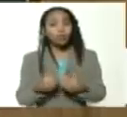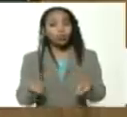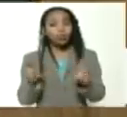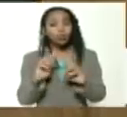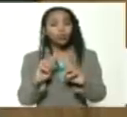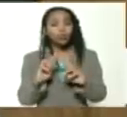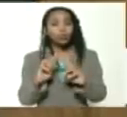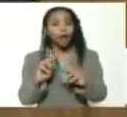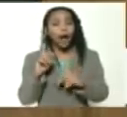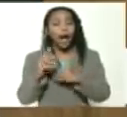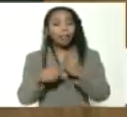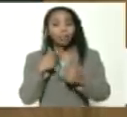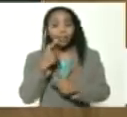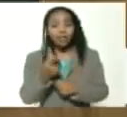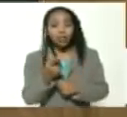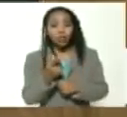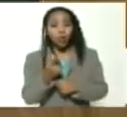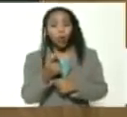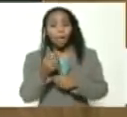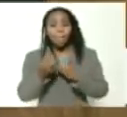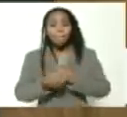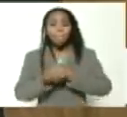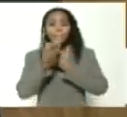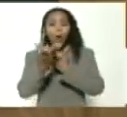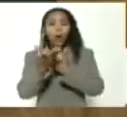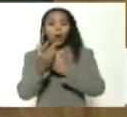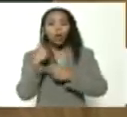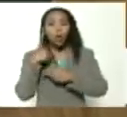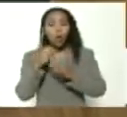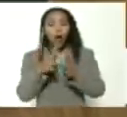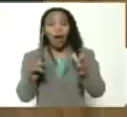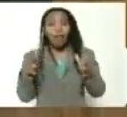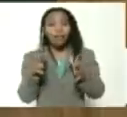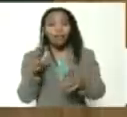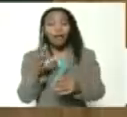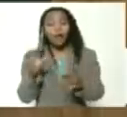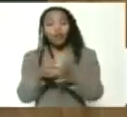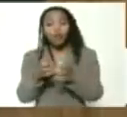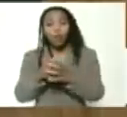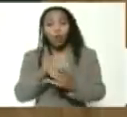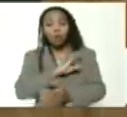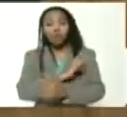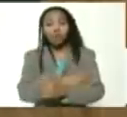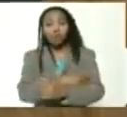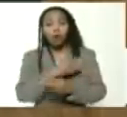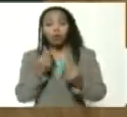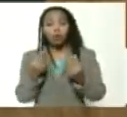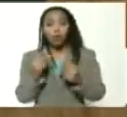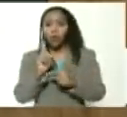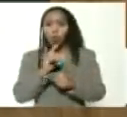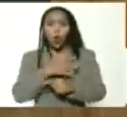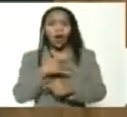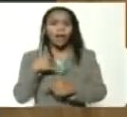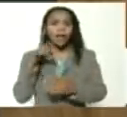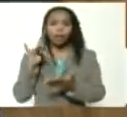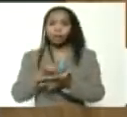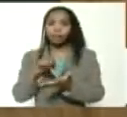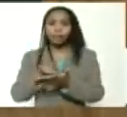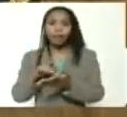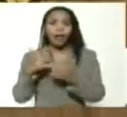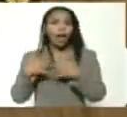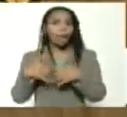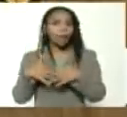dicho, han expresado algo que los grandes grupos de poder económico no querían que se tocara, que las